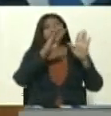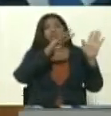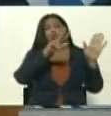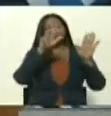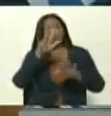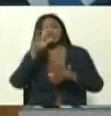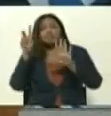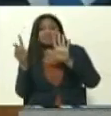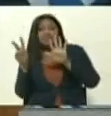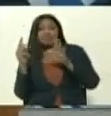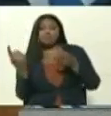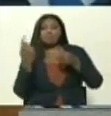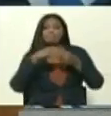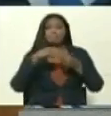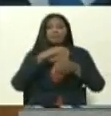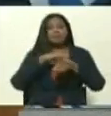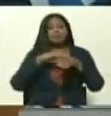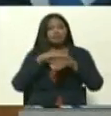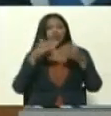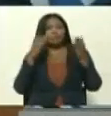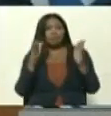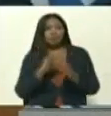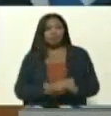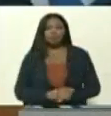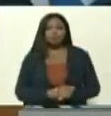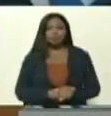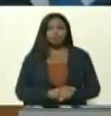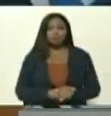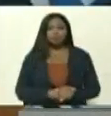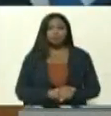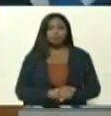25.937 pertenecientes al Ministerio Público,